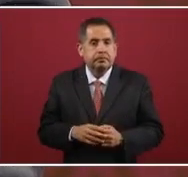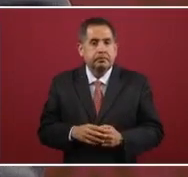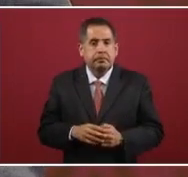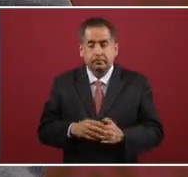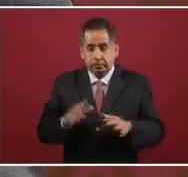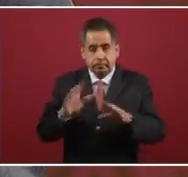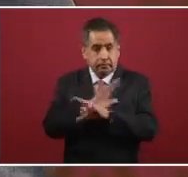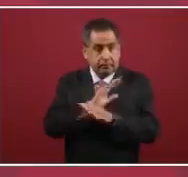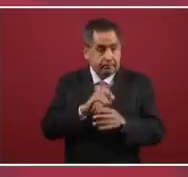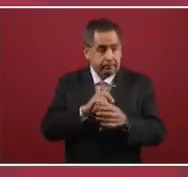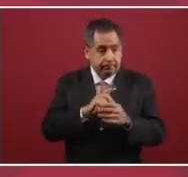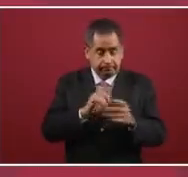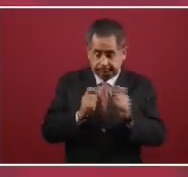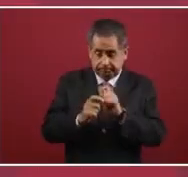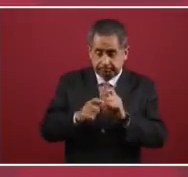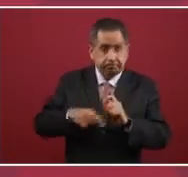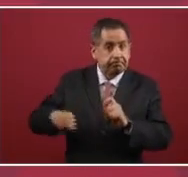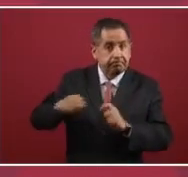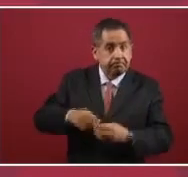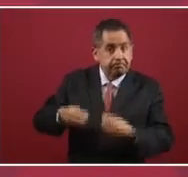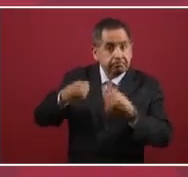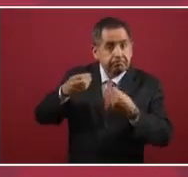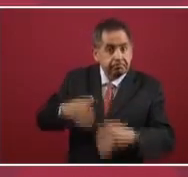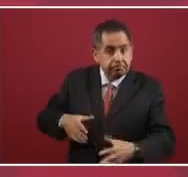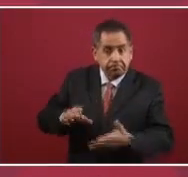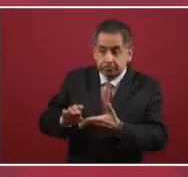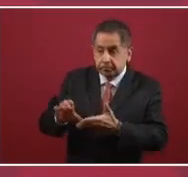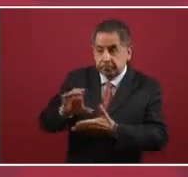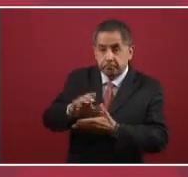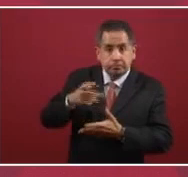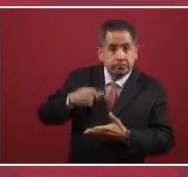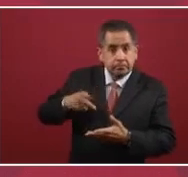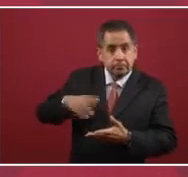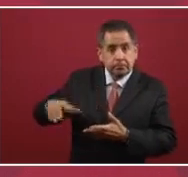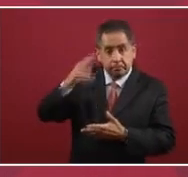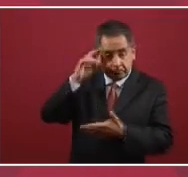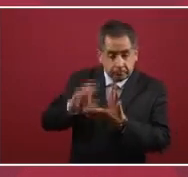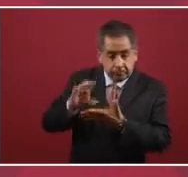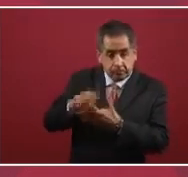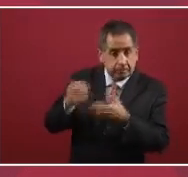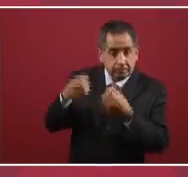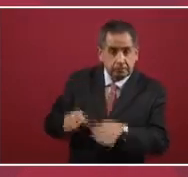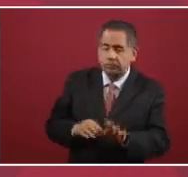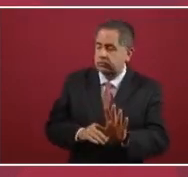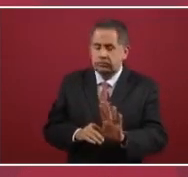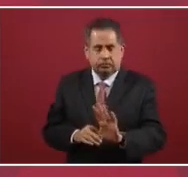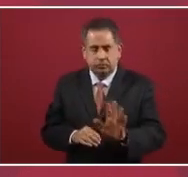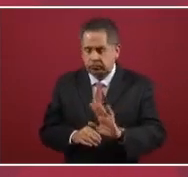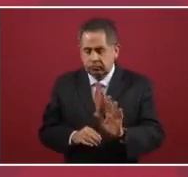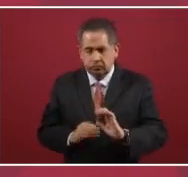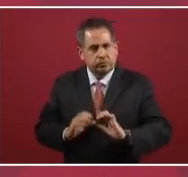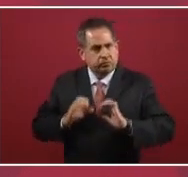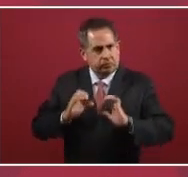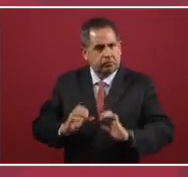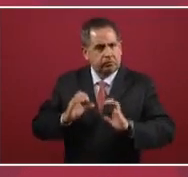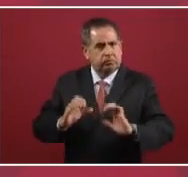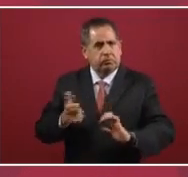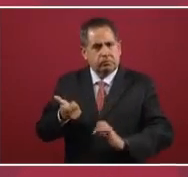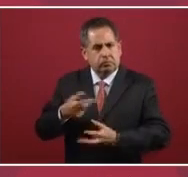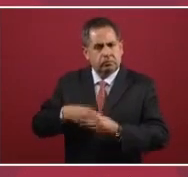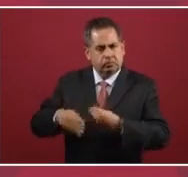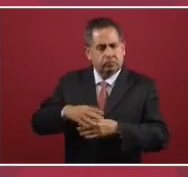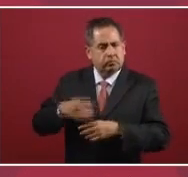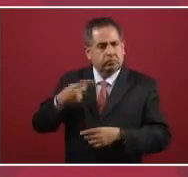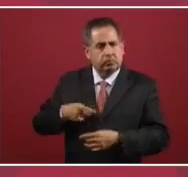ponga en riesgo la inversión y las finanzas